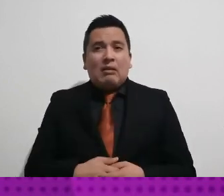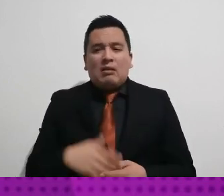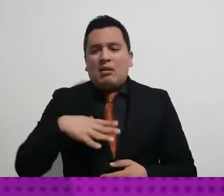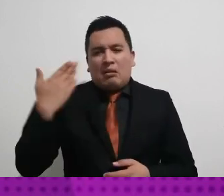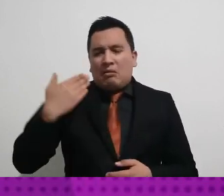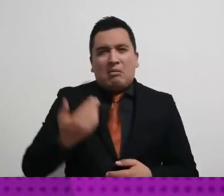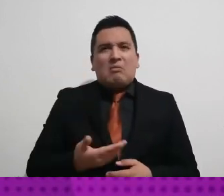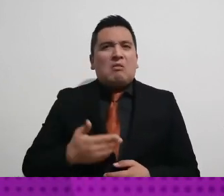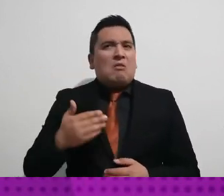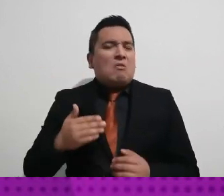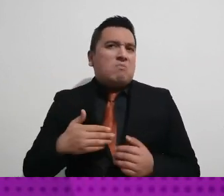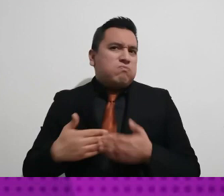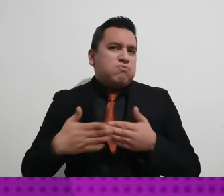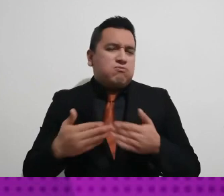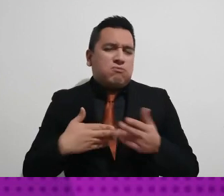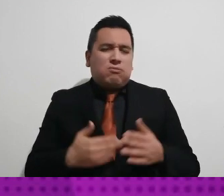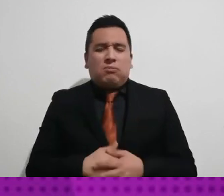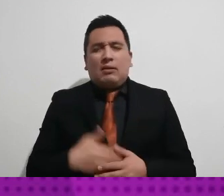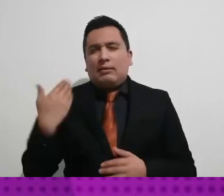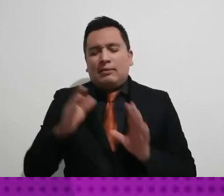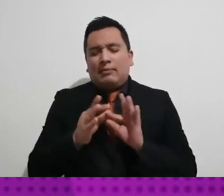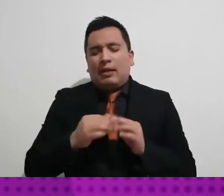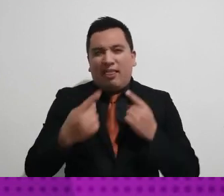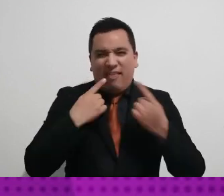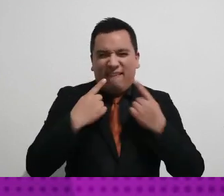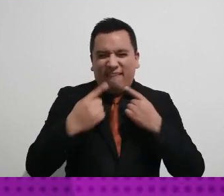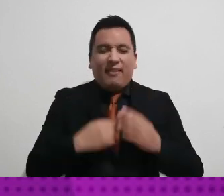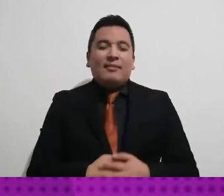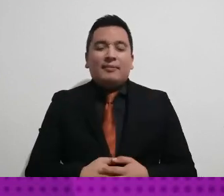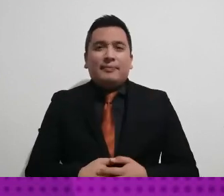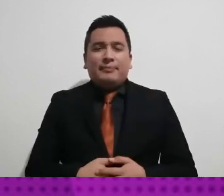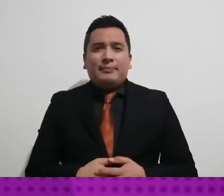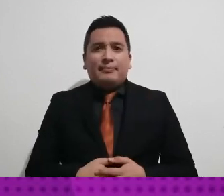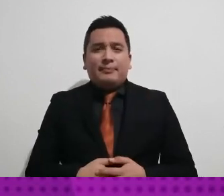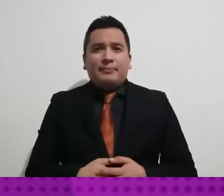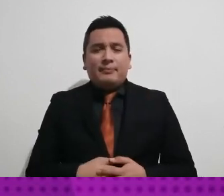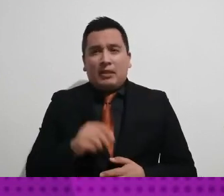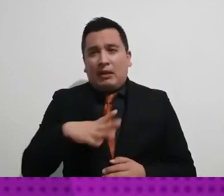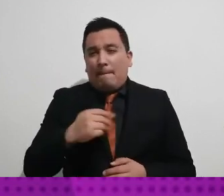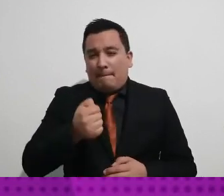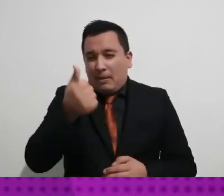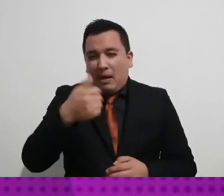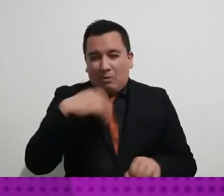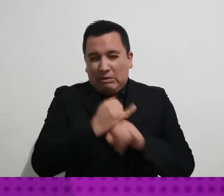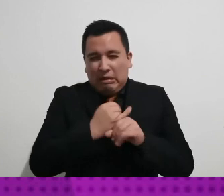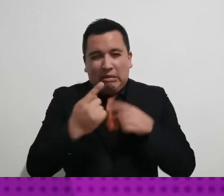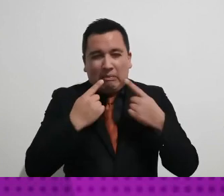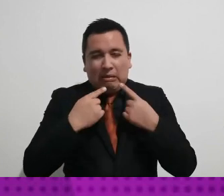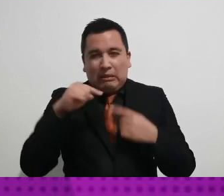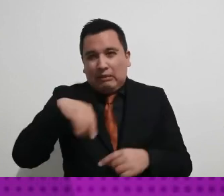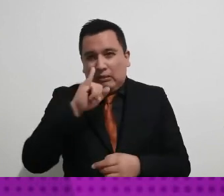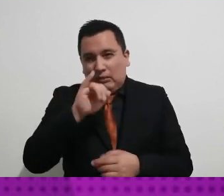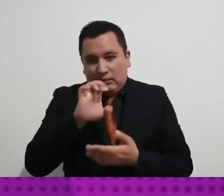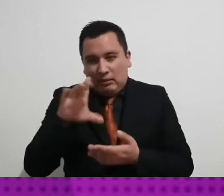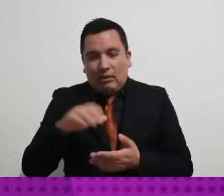de Coahuila ha sido pionero a nivel nacional, ahorita mencionábamos el ejemplo de los debates, al organizar el primer debate en línea en la historia